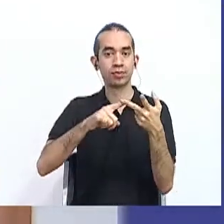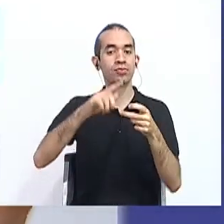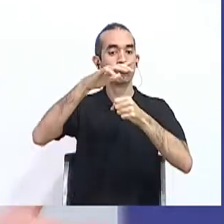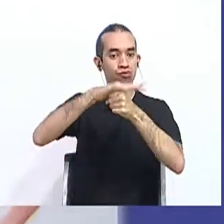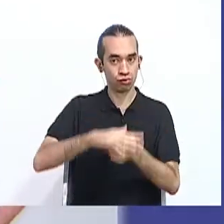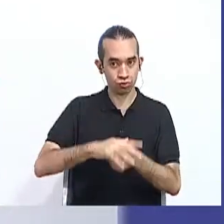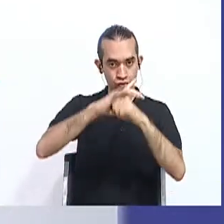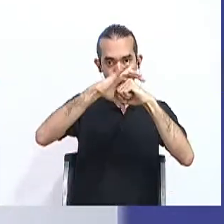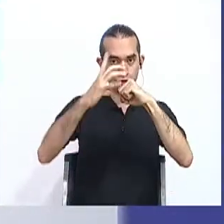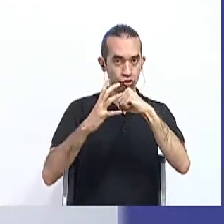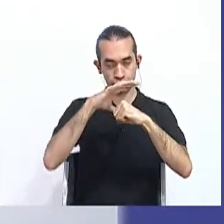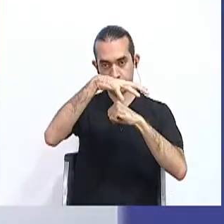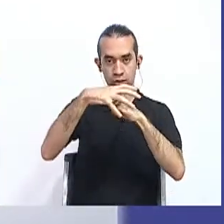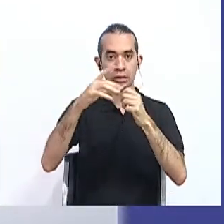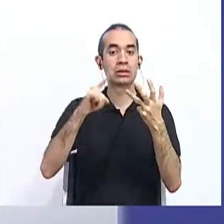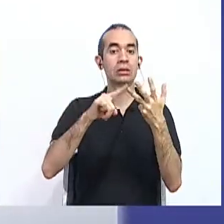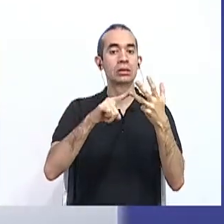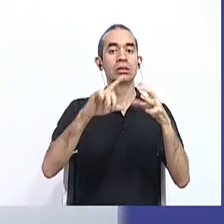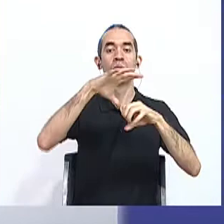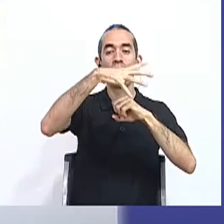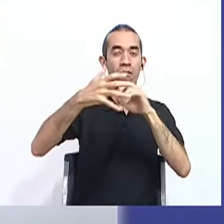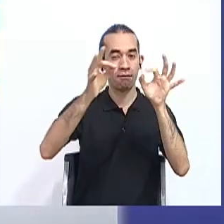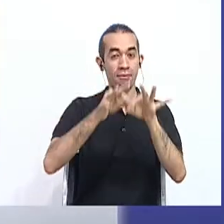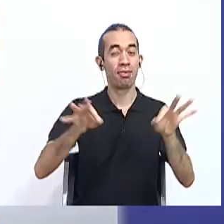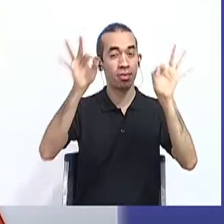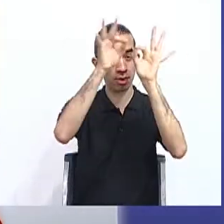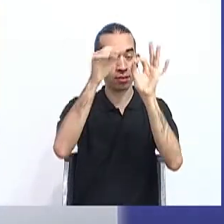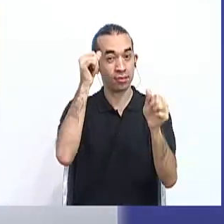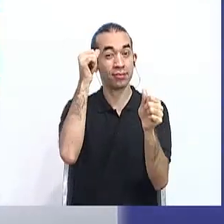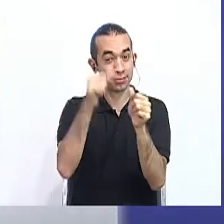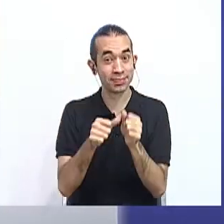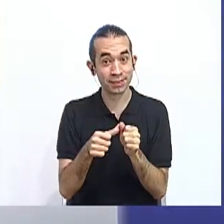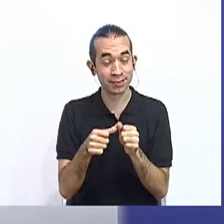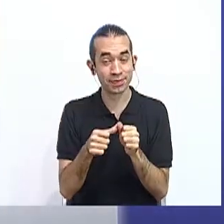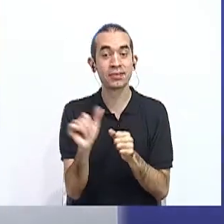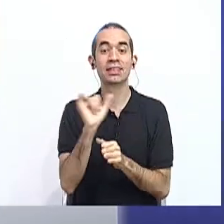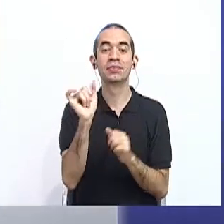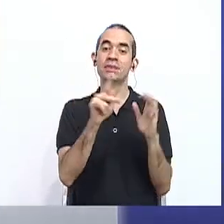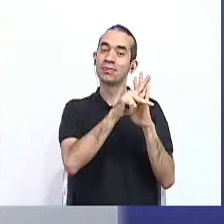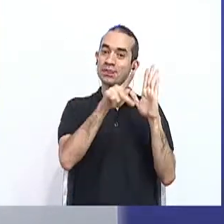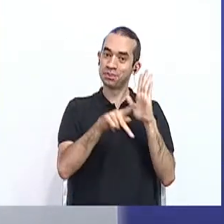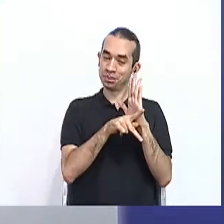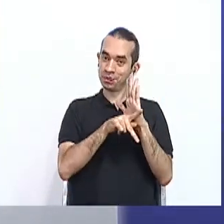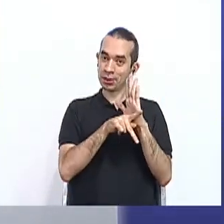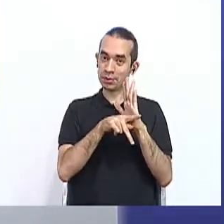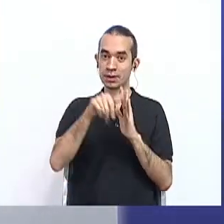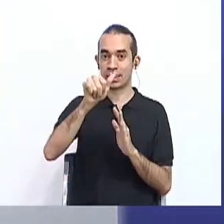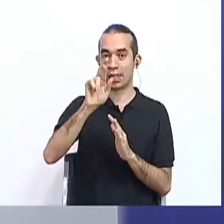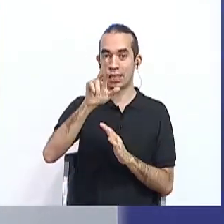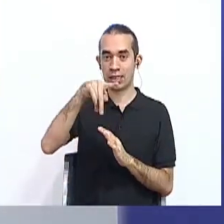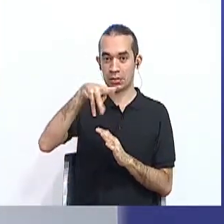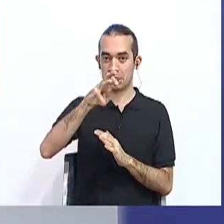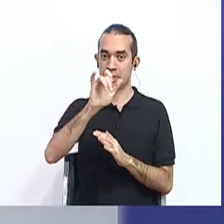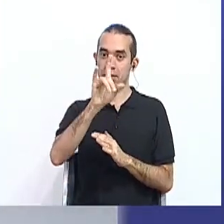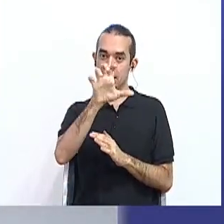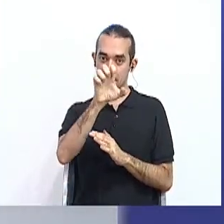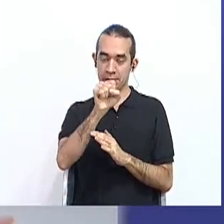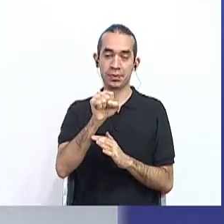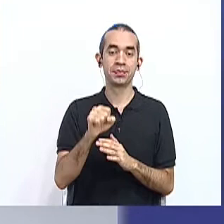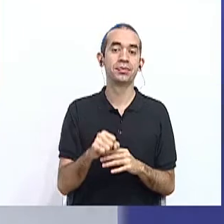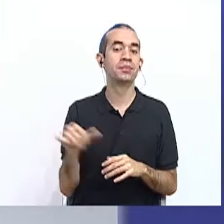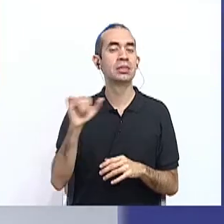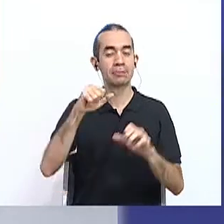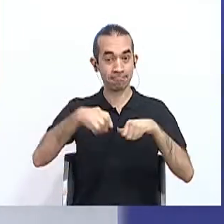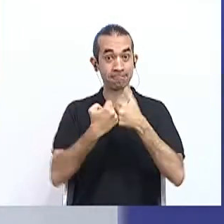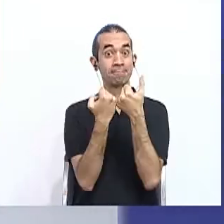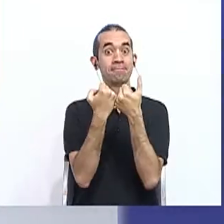la importancia de la atmósfera, ¿sí se acuerdan? Muy bien, y del principio de Arquímedes. También vimos un reto, cómo